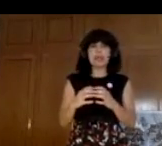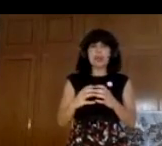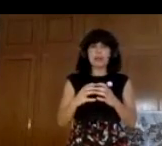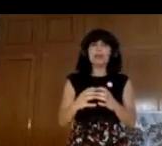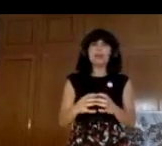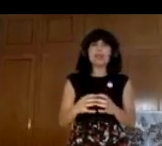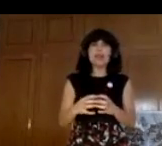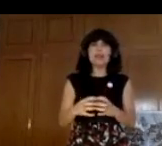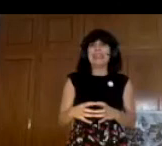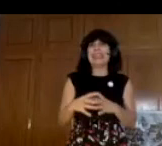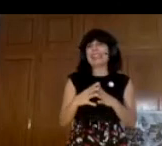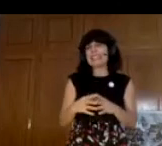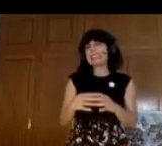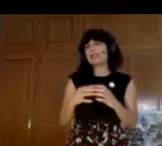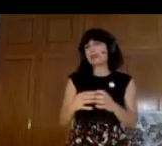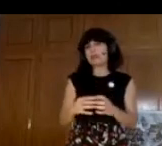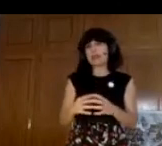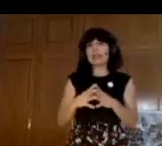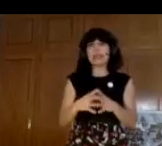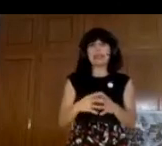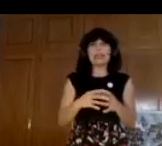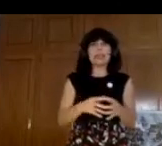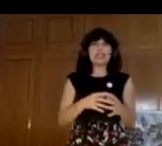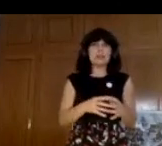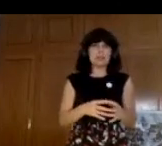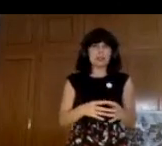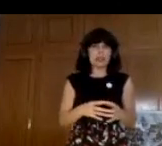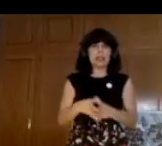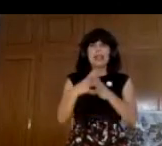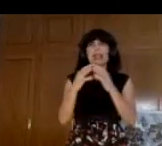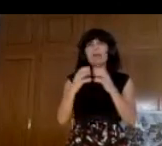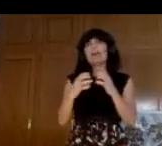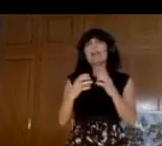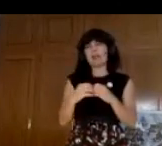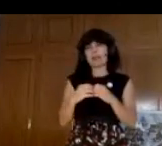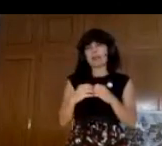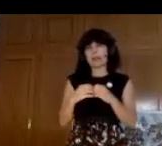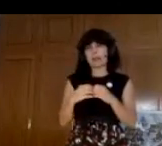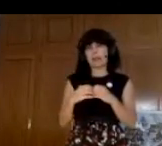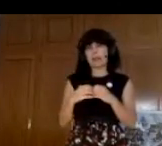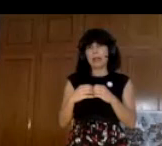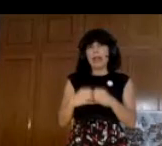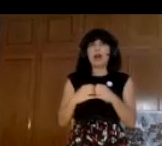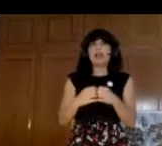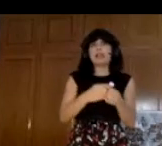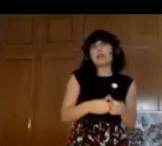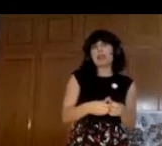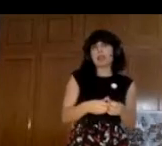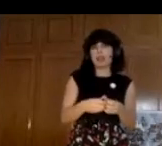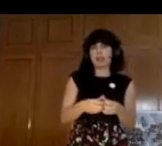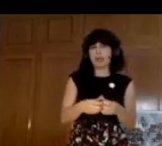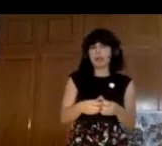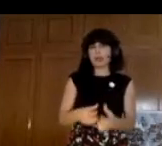inseguridad profunda y de crisis profunda que generan aquellas personas que viven el 11 de septiembre. Ahora que tenemos